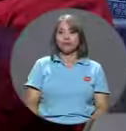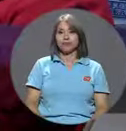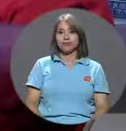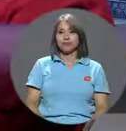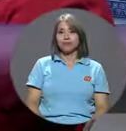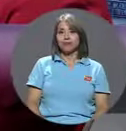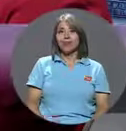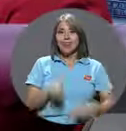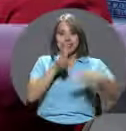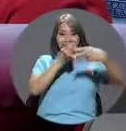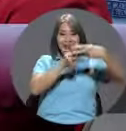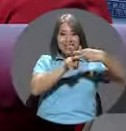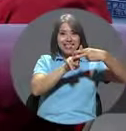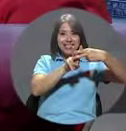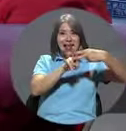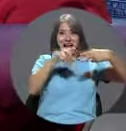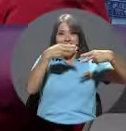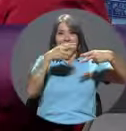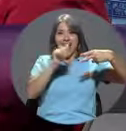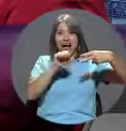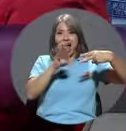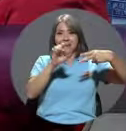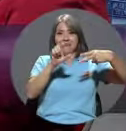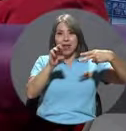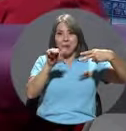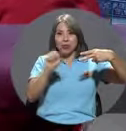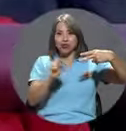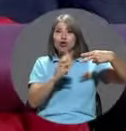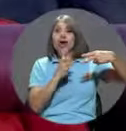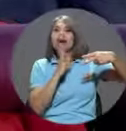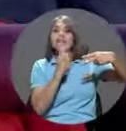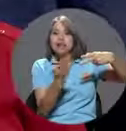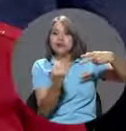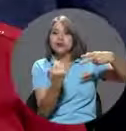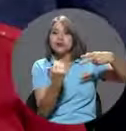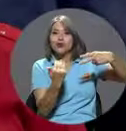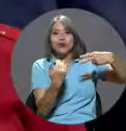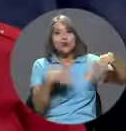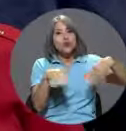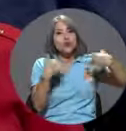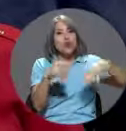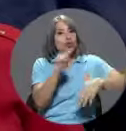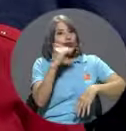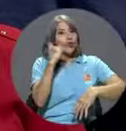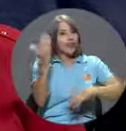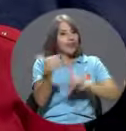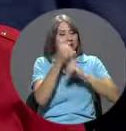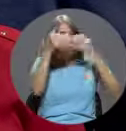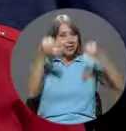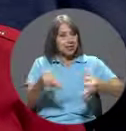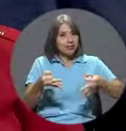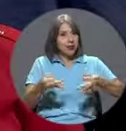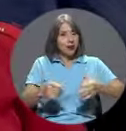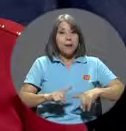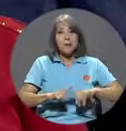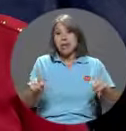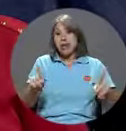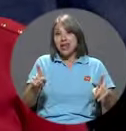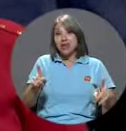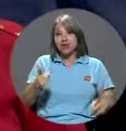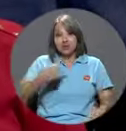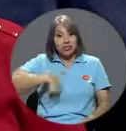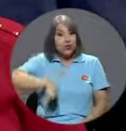y... Ese hashtag Hablemos dice mucho, ¿verdad? Porque no es fácil para las personas tomar esa decisión. Pero